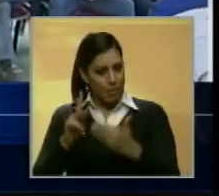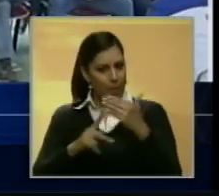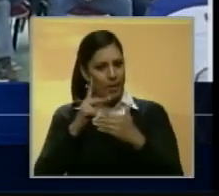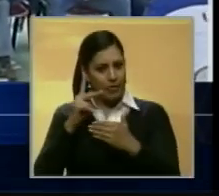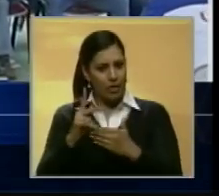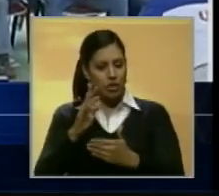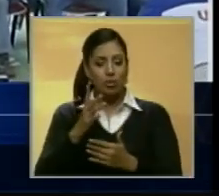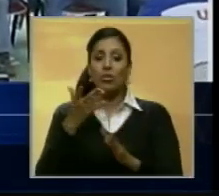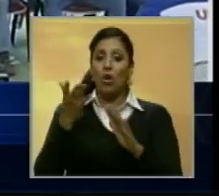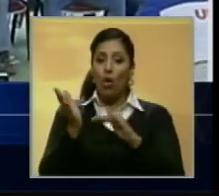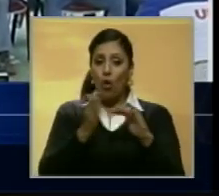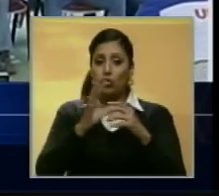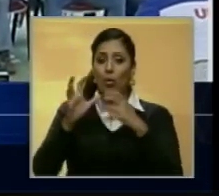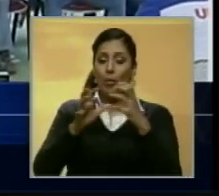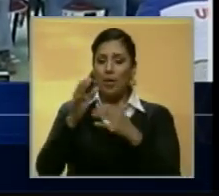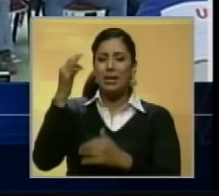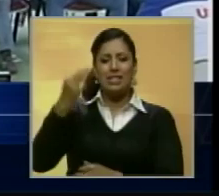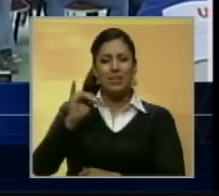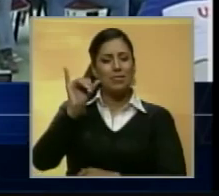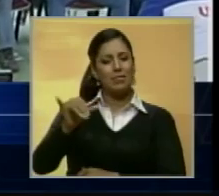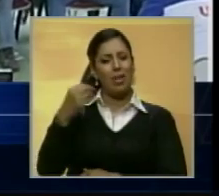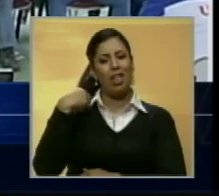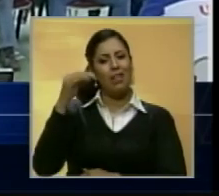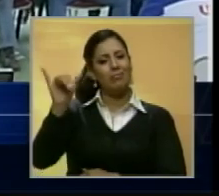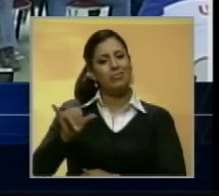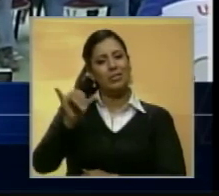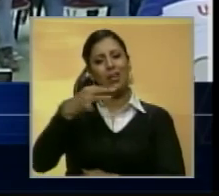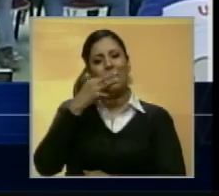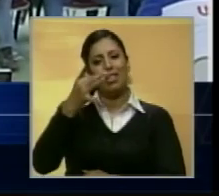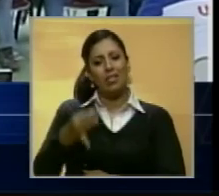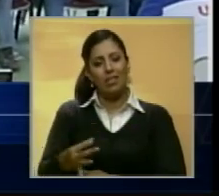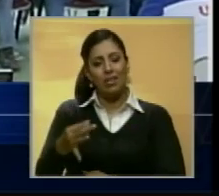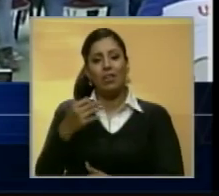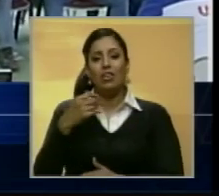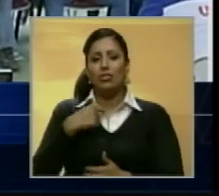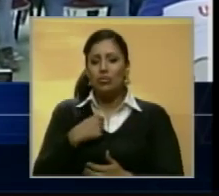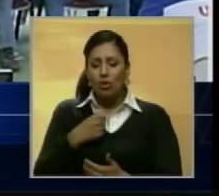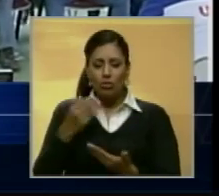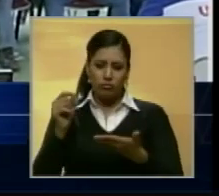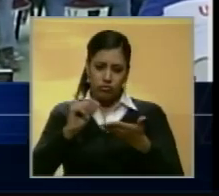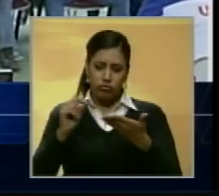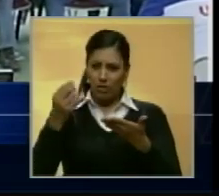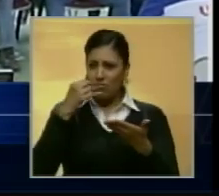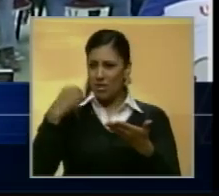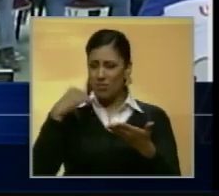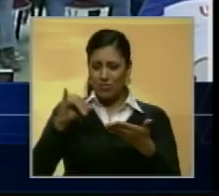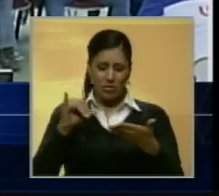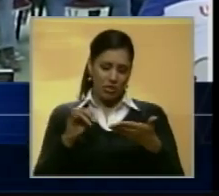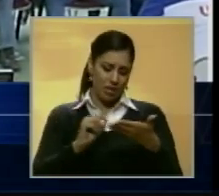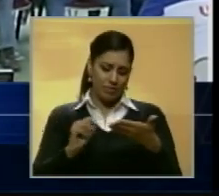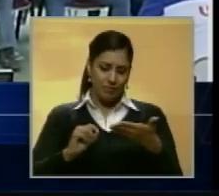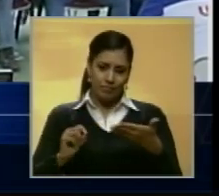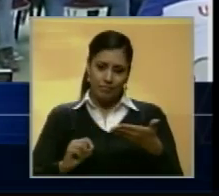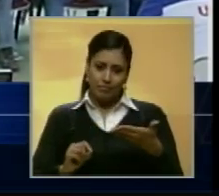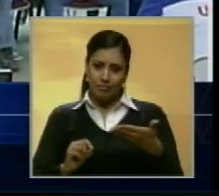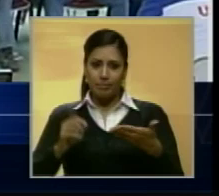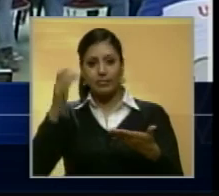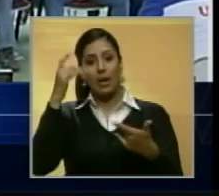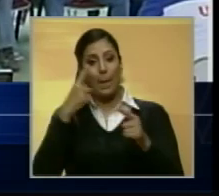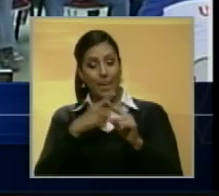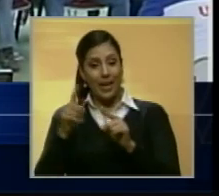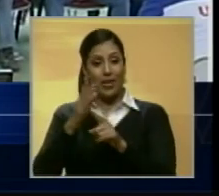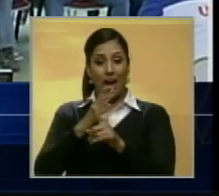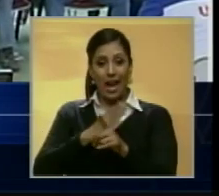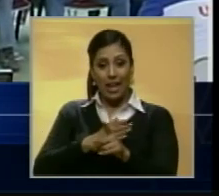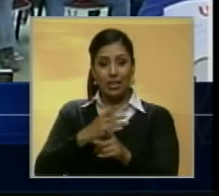planificación. Los problemas casi siempre son los mismos. Yo lo fui tomando nota, ¿no? Pero previo a